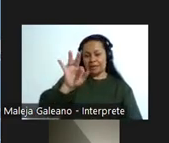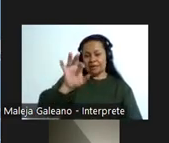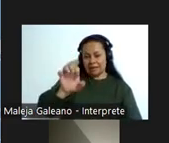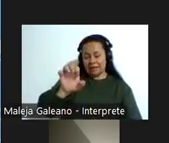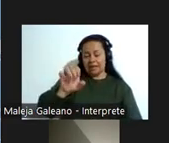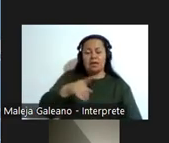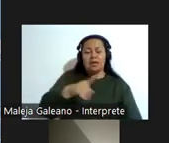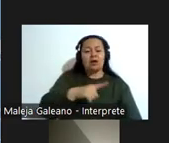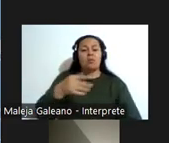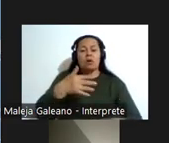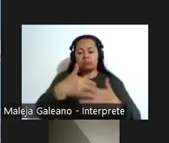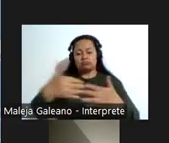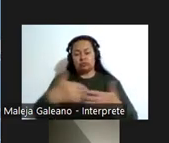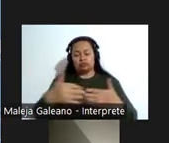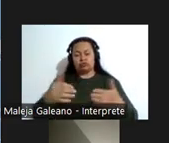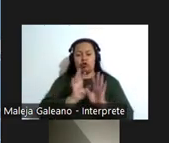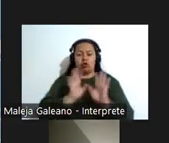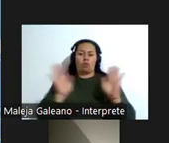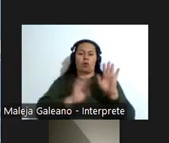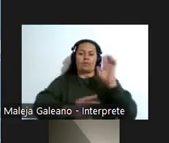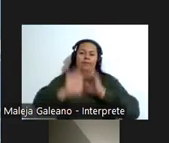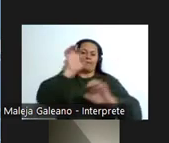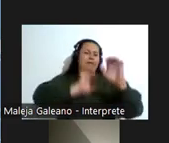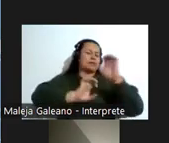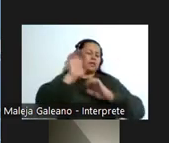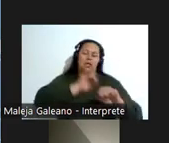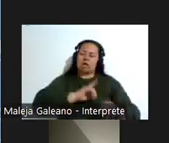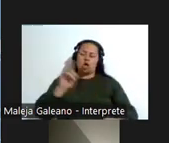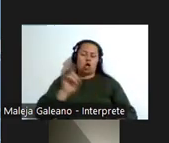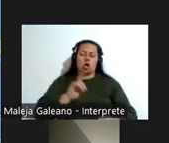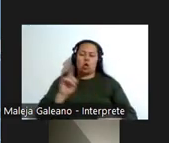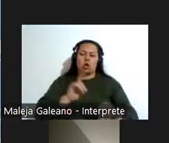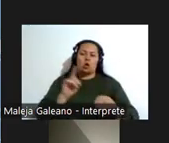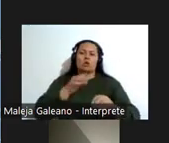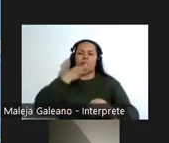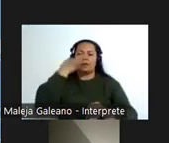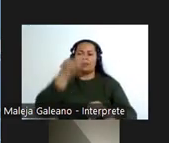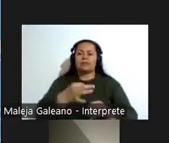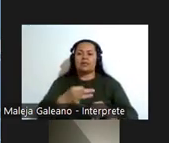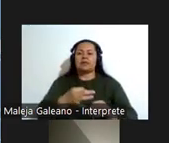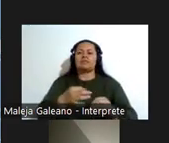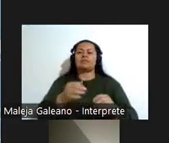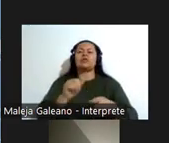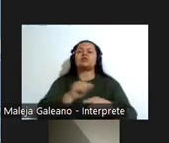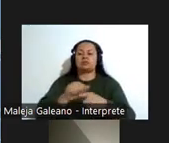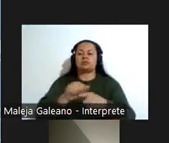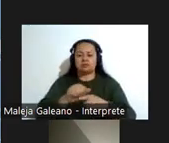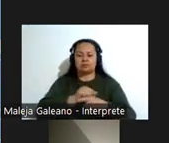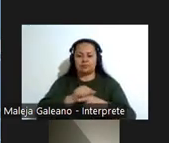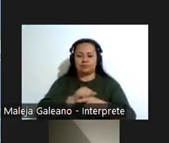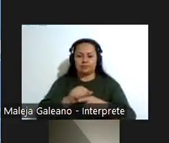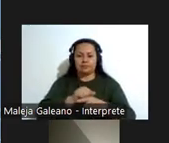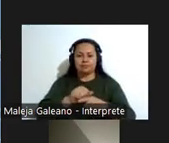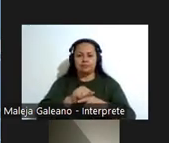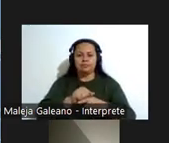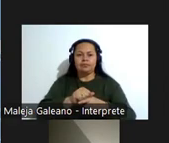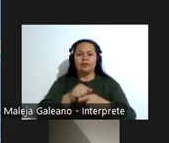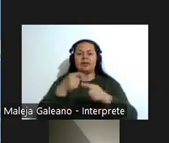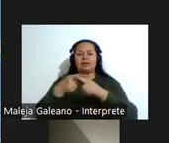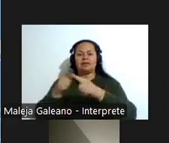digamos como defender, sí, defender ninguna academia. Realmente es una práctica que tiene